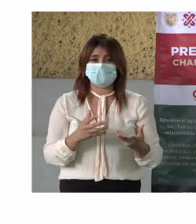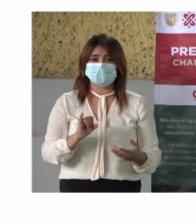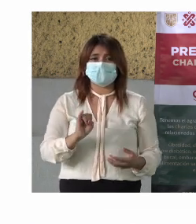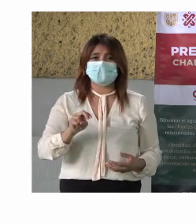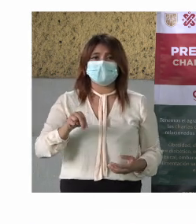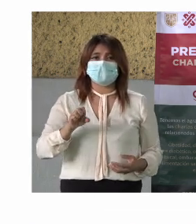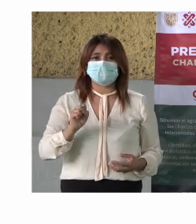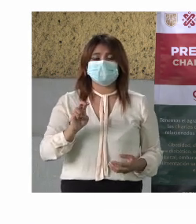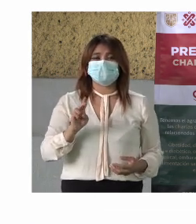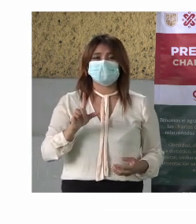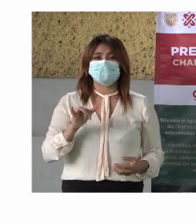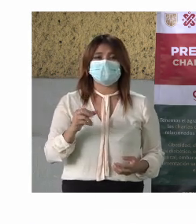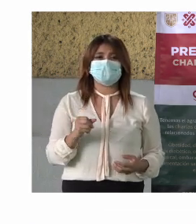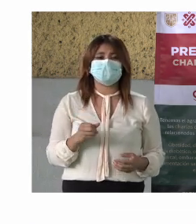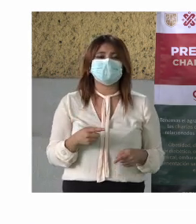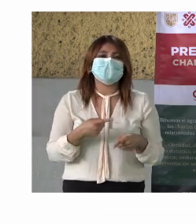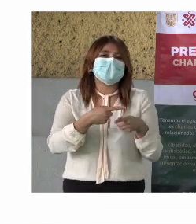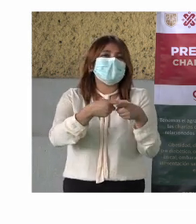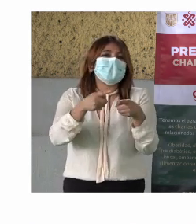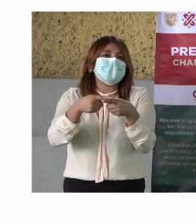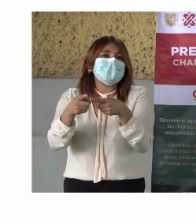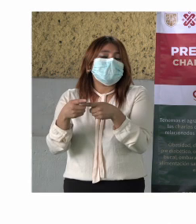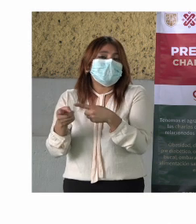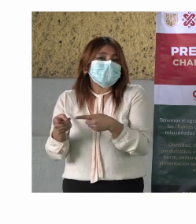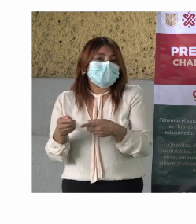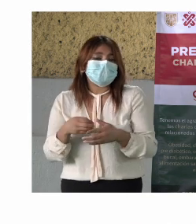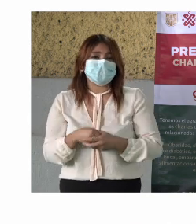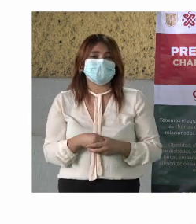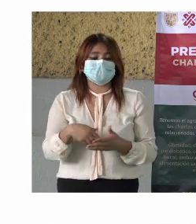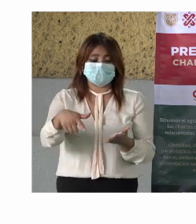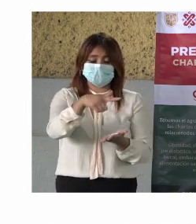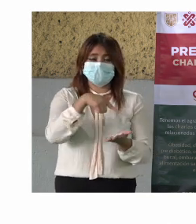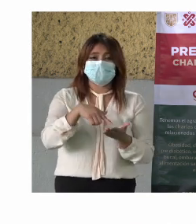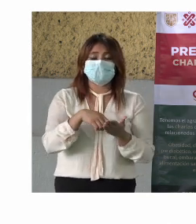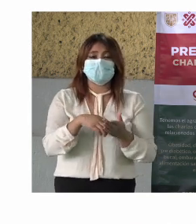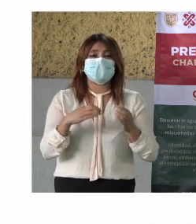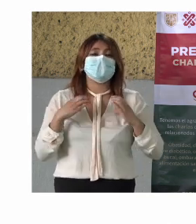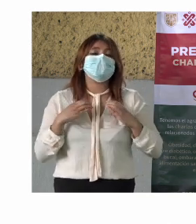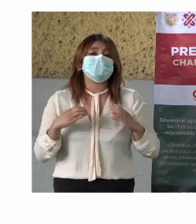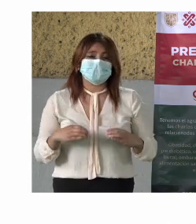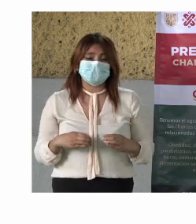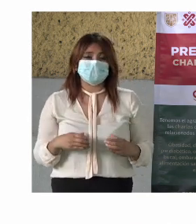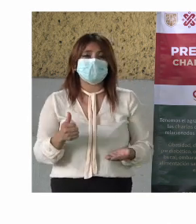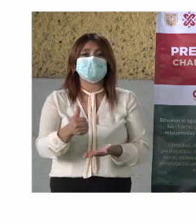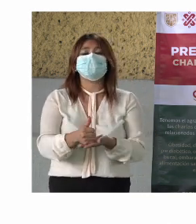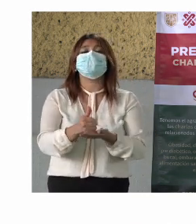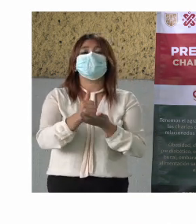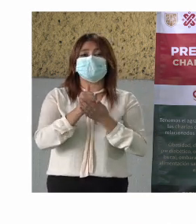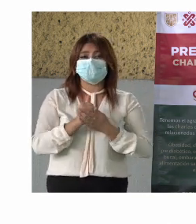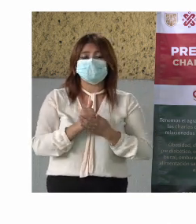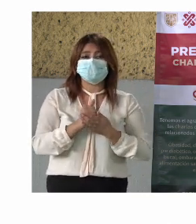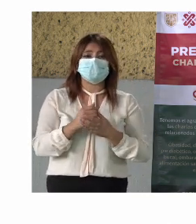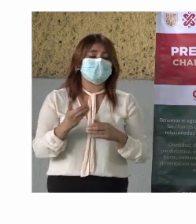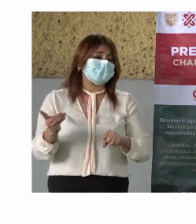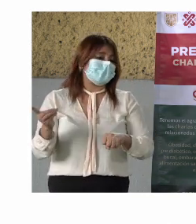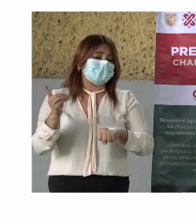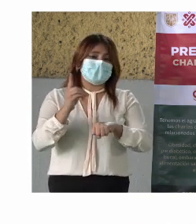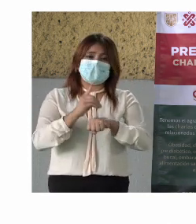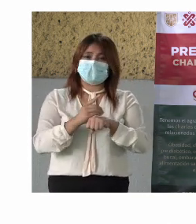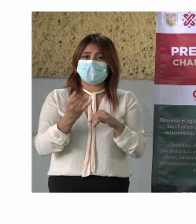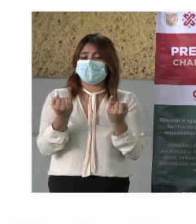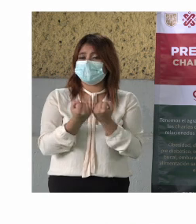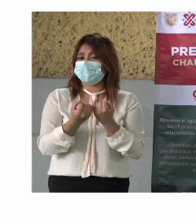cómo tiene efecto en muchas otras partes del cuerpo. Estas incretinas también nos van a ayudar al metabolismo en el hígado, igual que la